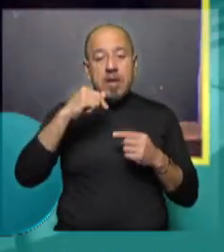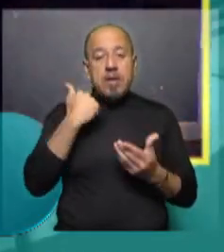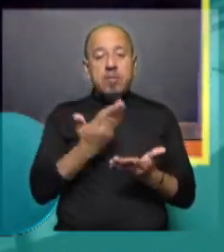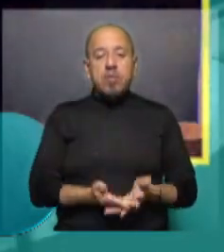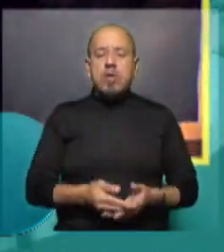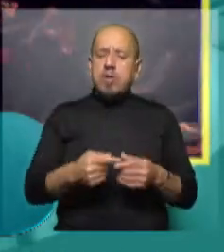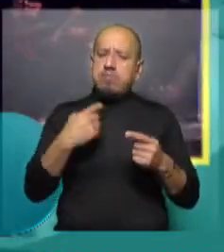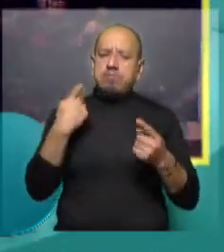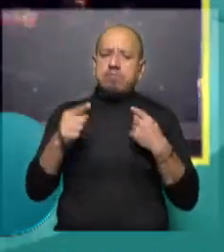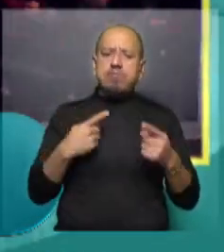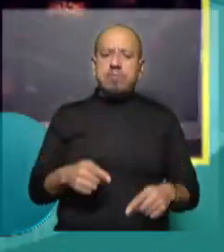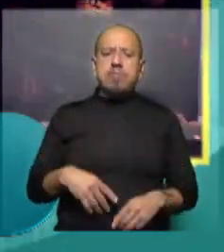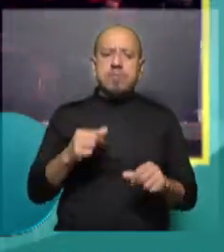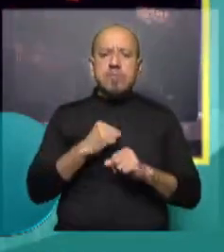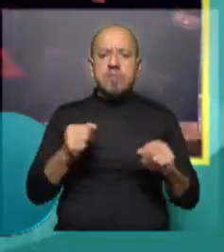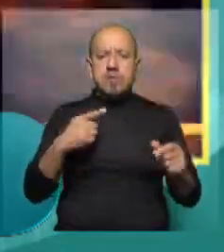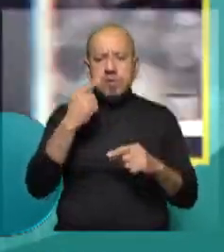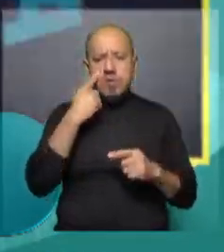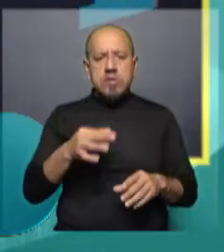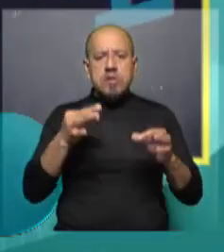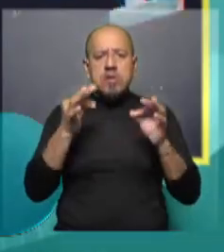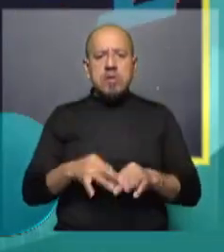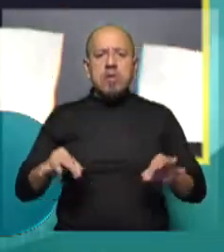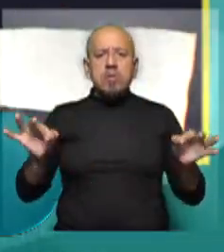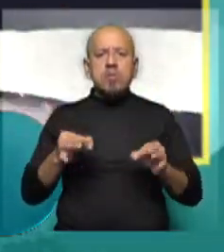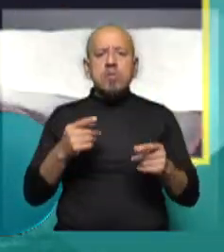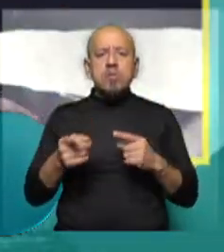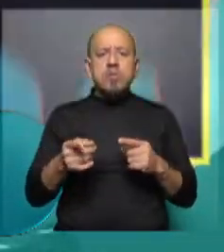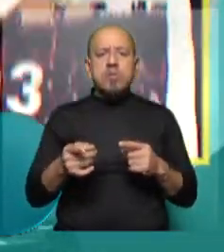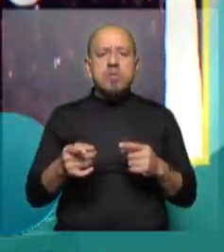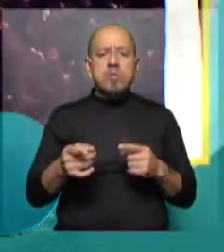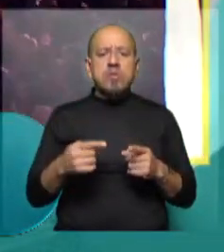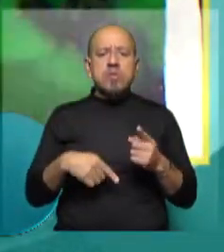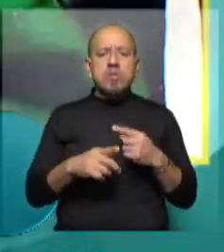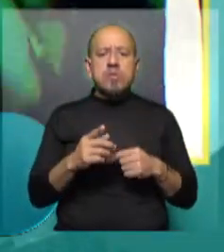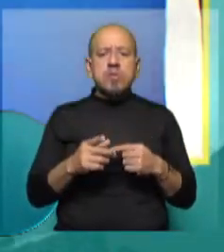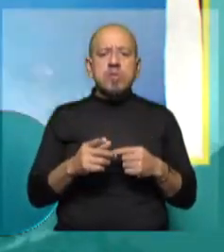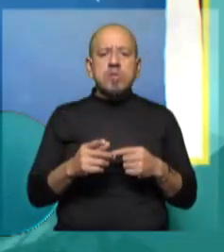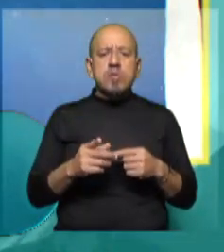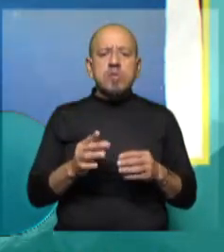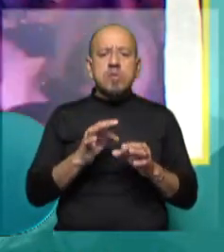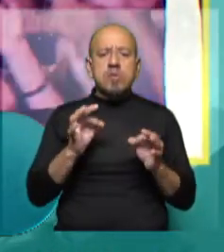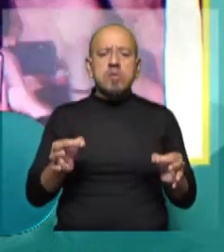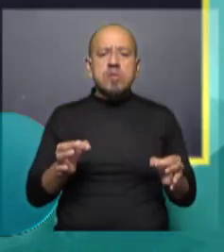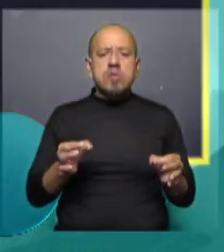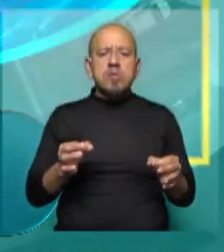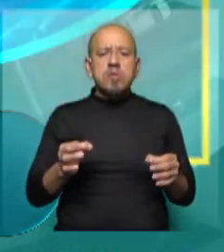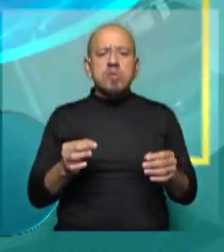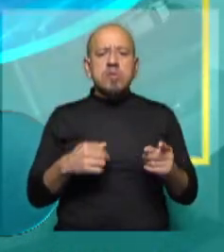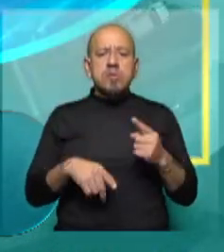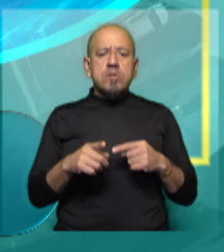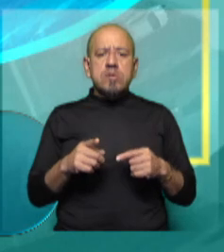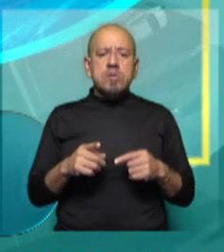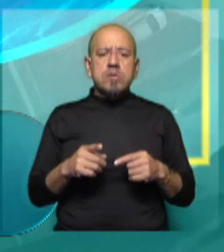diversa y que uno puede ir a escuchar la música o a escuchar la palabra o conocerte a ti, tu